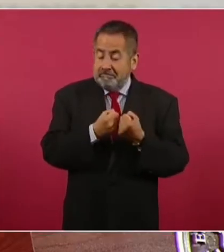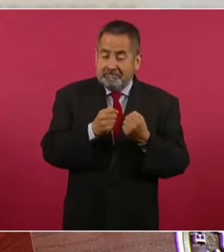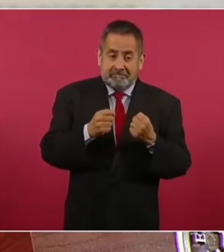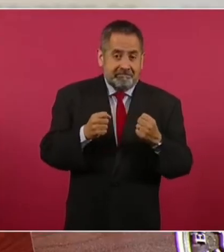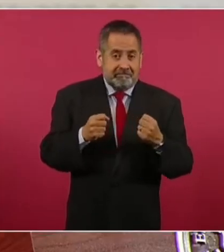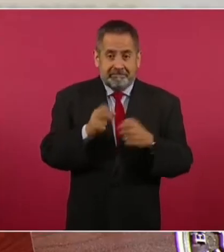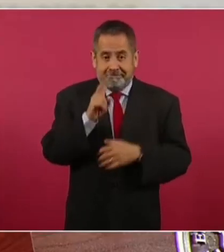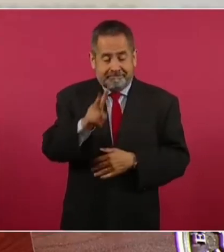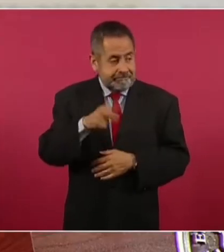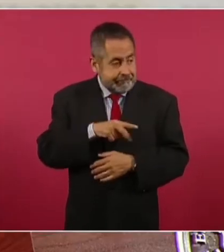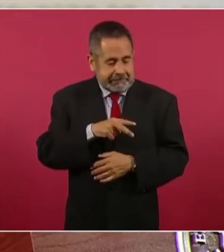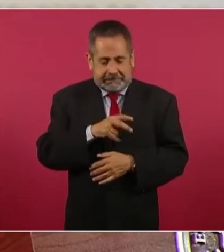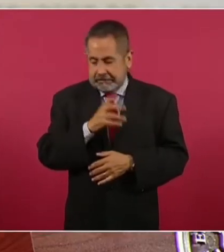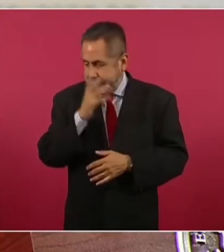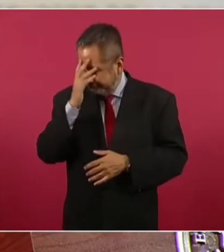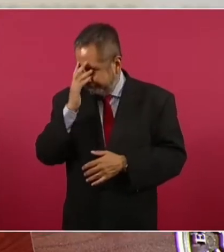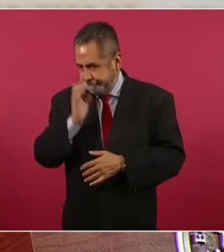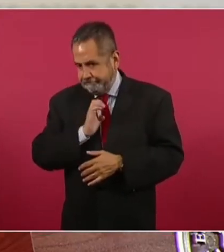de pena ajena.